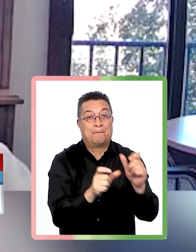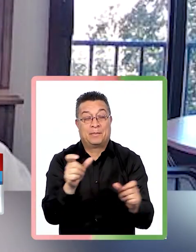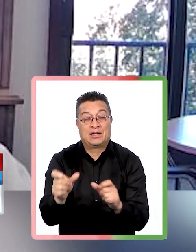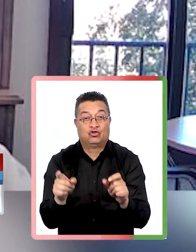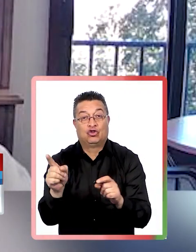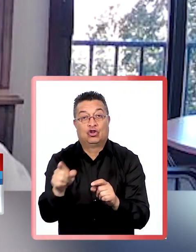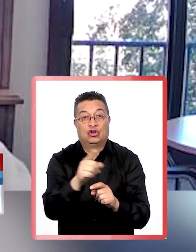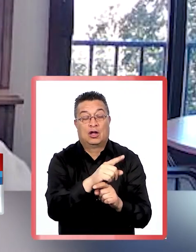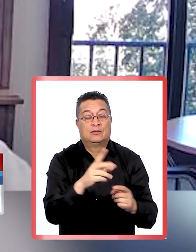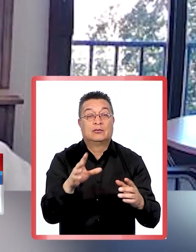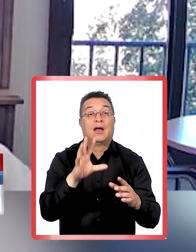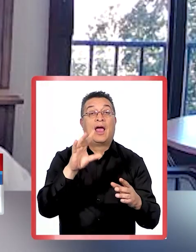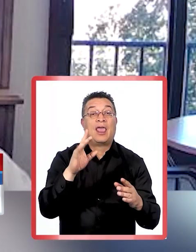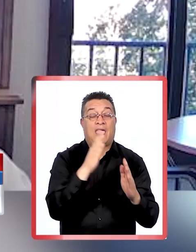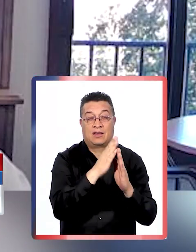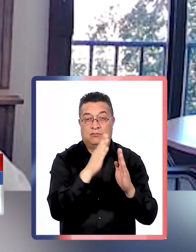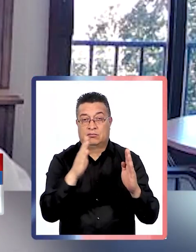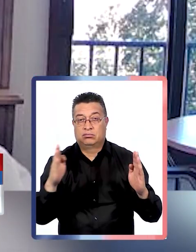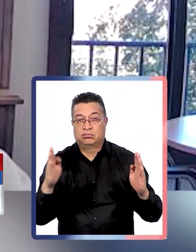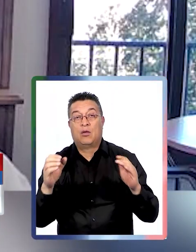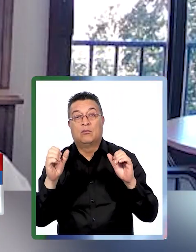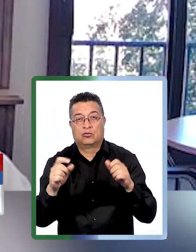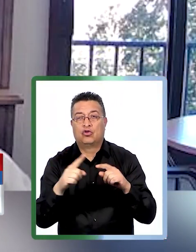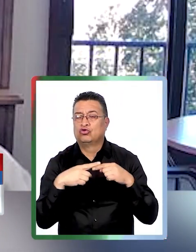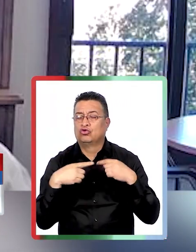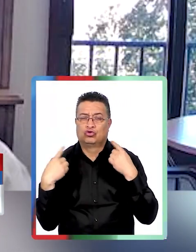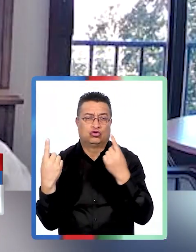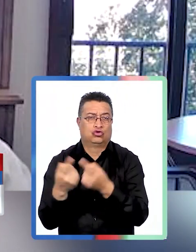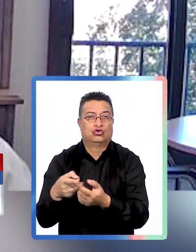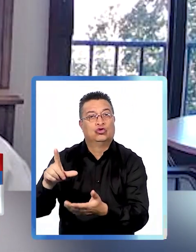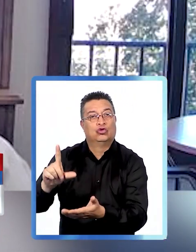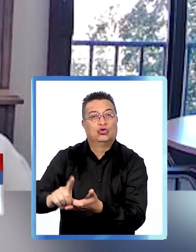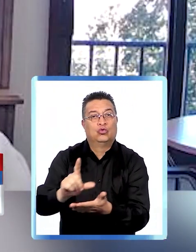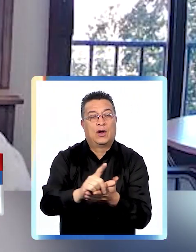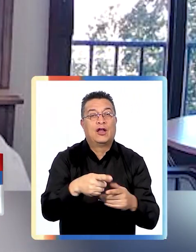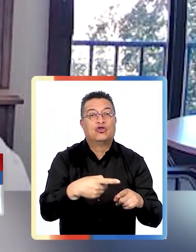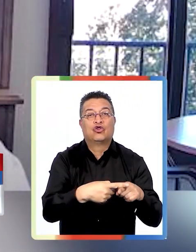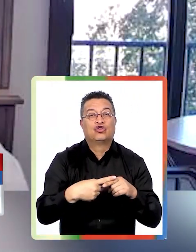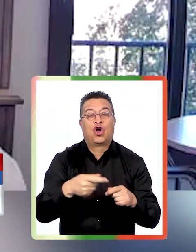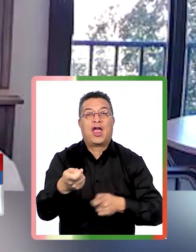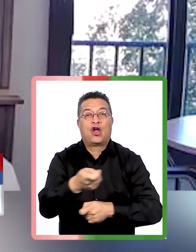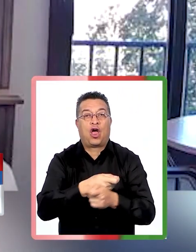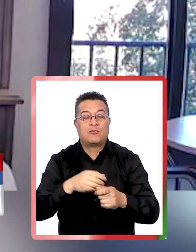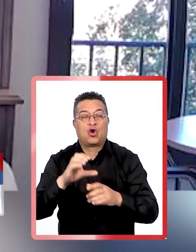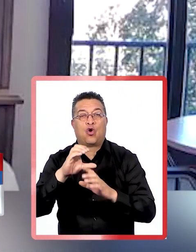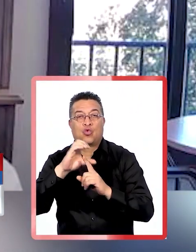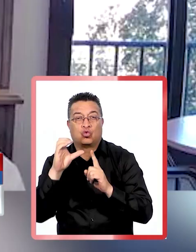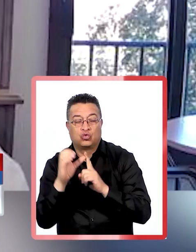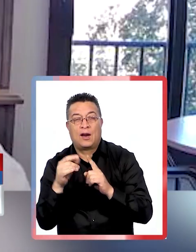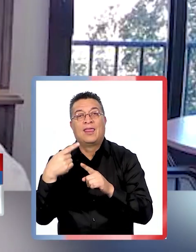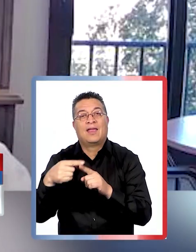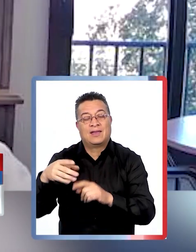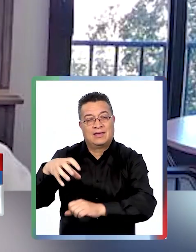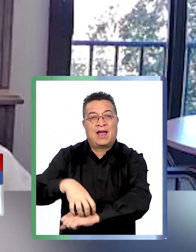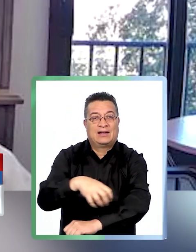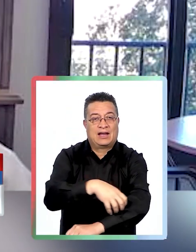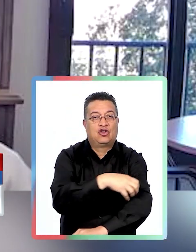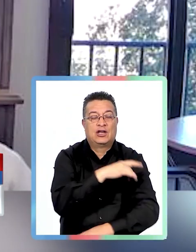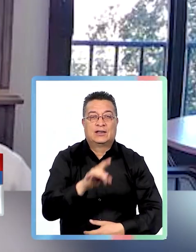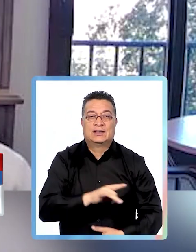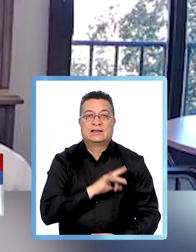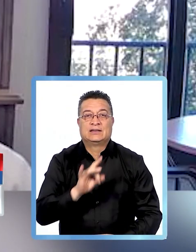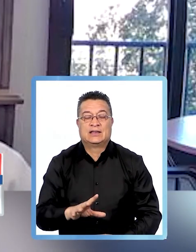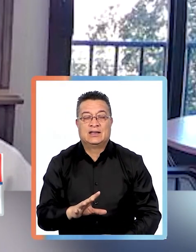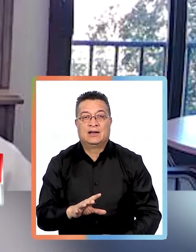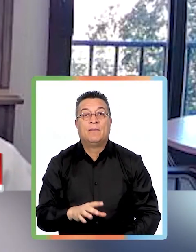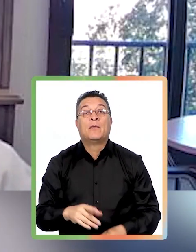personas de un rango etario amplio y que provienen de todos los sectores socioeconómicos, socioculturales y de distintas regiones